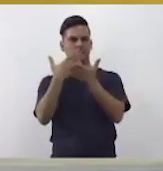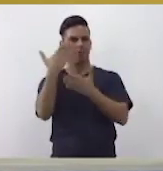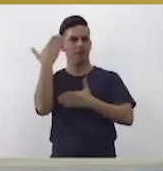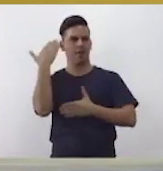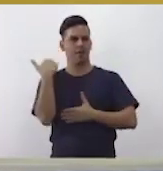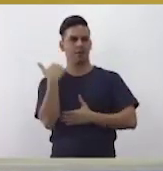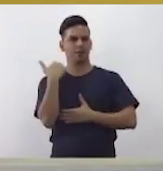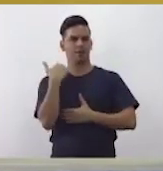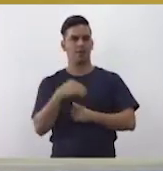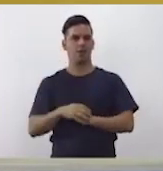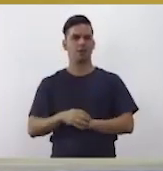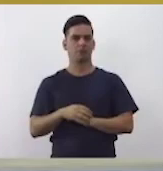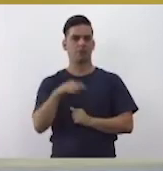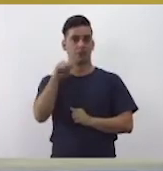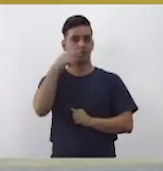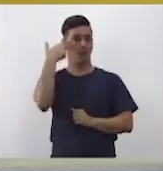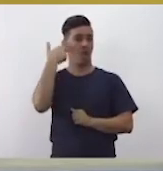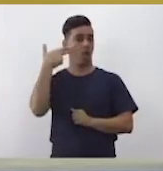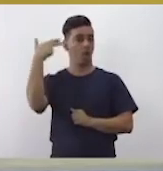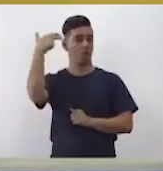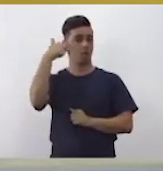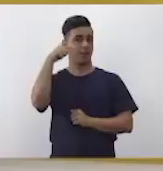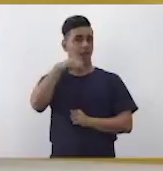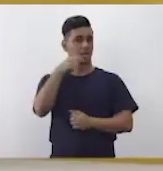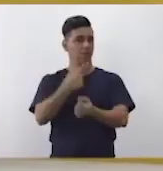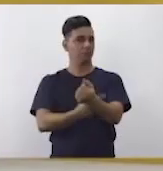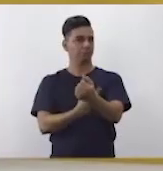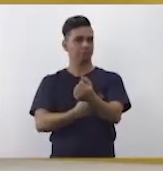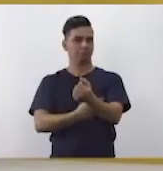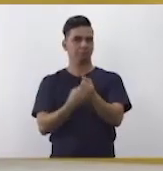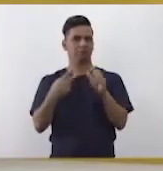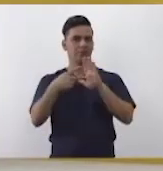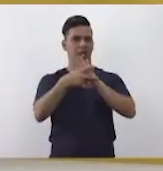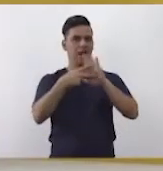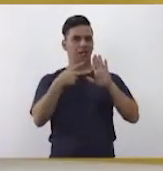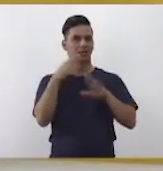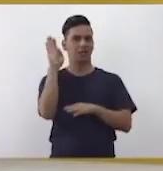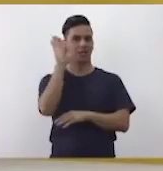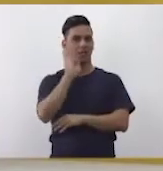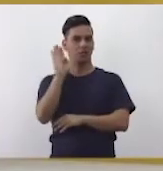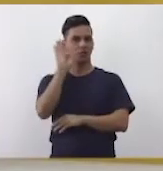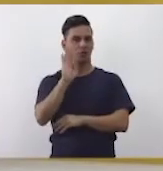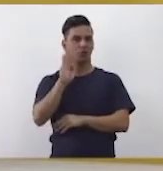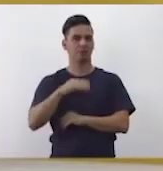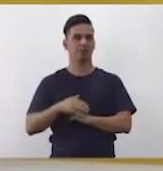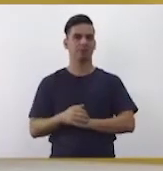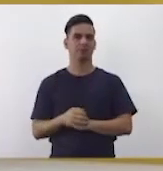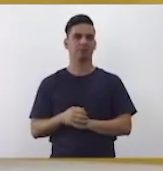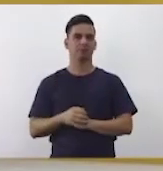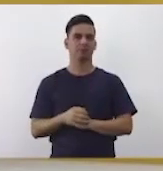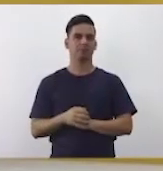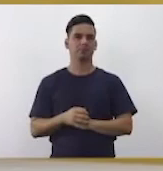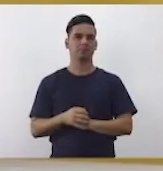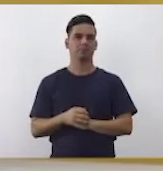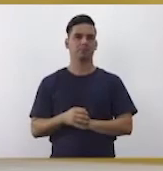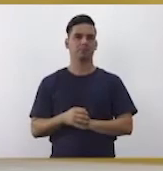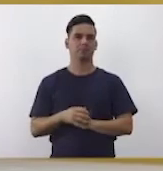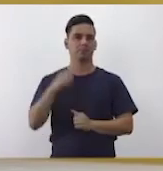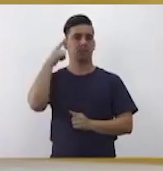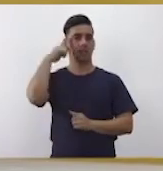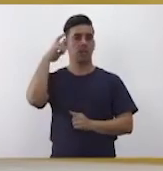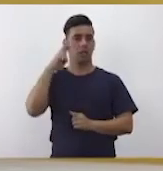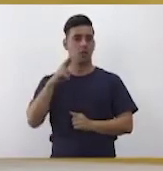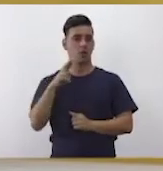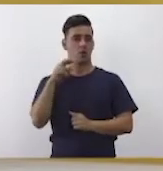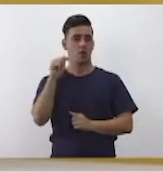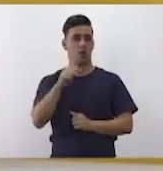la asignatura estamos acostumbrados a estarla ejecutando, recuerden que para